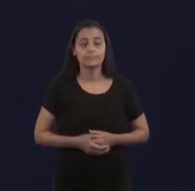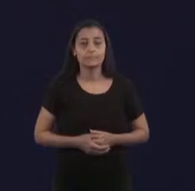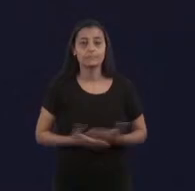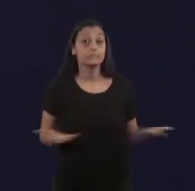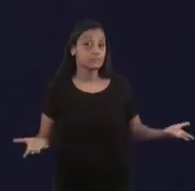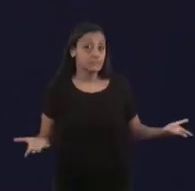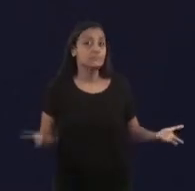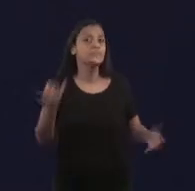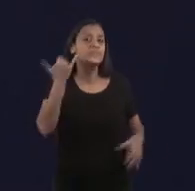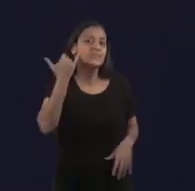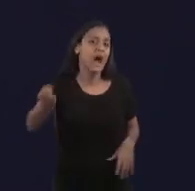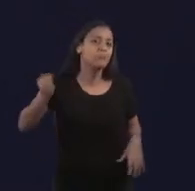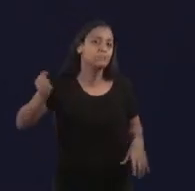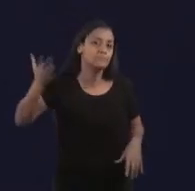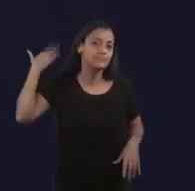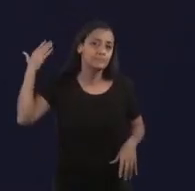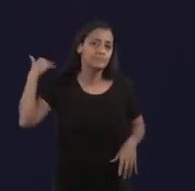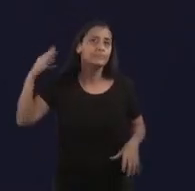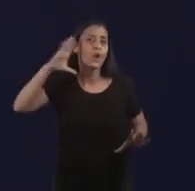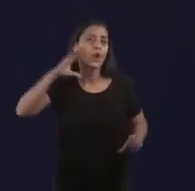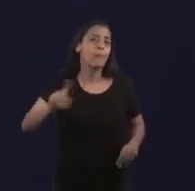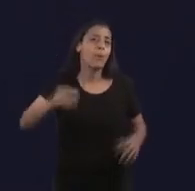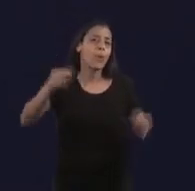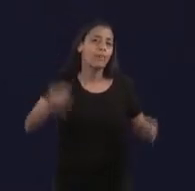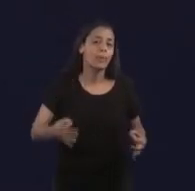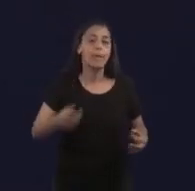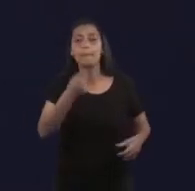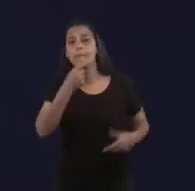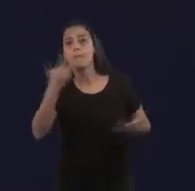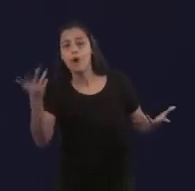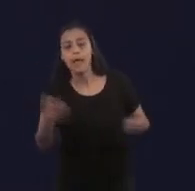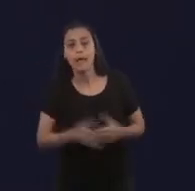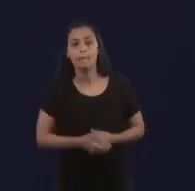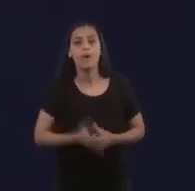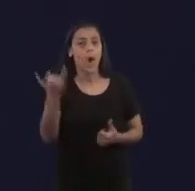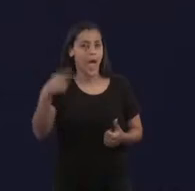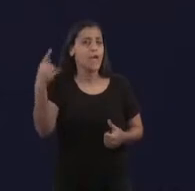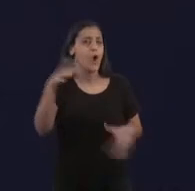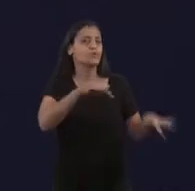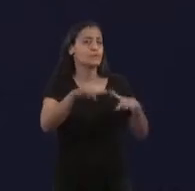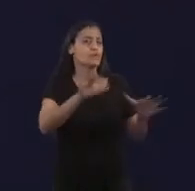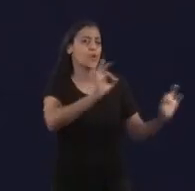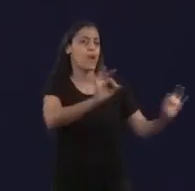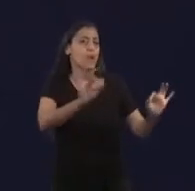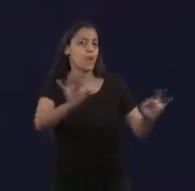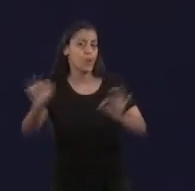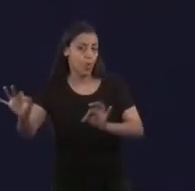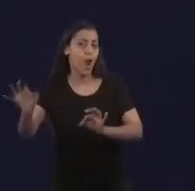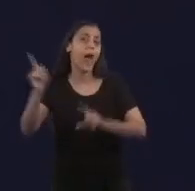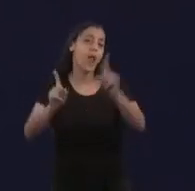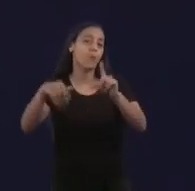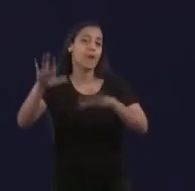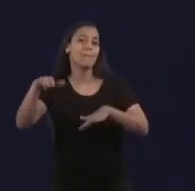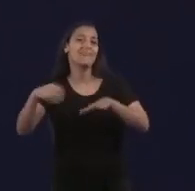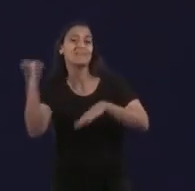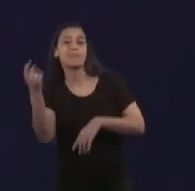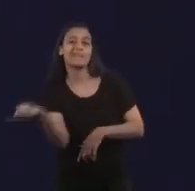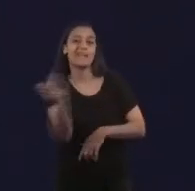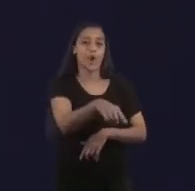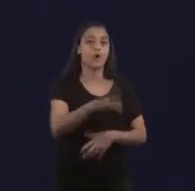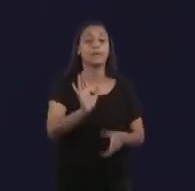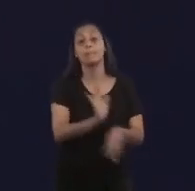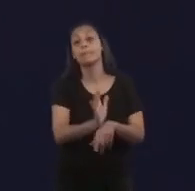bueno, ha pasado, yo ahora no recuerdo bien, pero por ejemplo hay otros casos, tal vez más relevantes, pero con